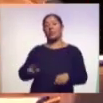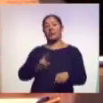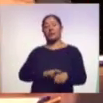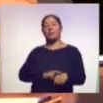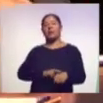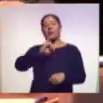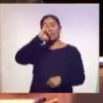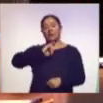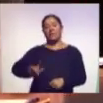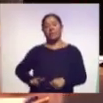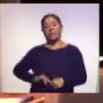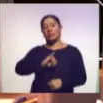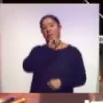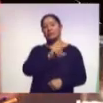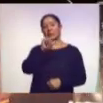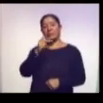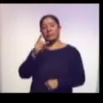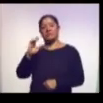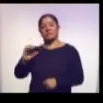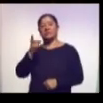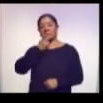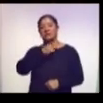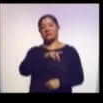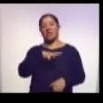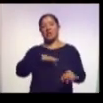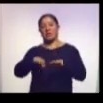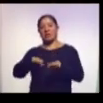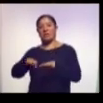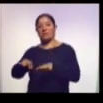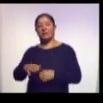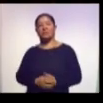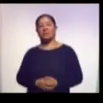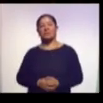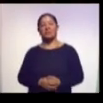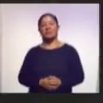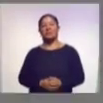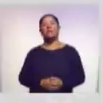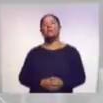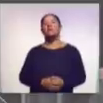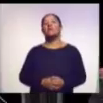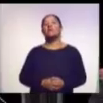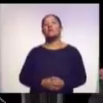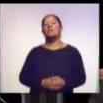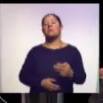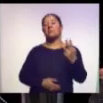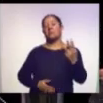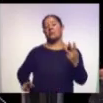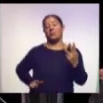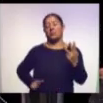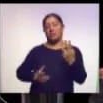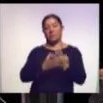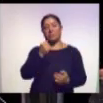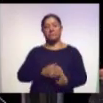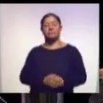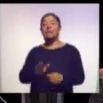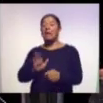de Gobierno José Aarón Pérez Carro resaltó el trabajo coordinado que existe entre los poderes del Estado. En la administración que